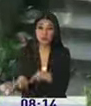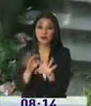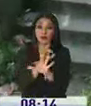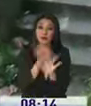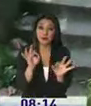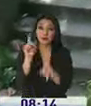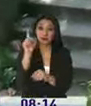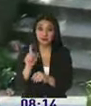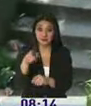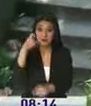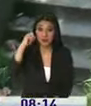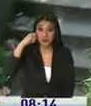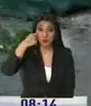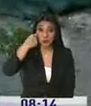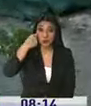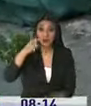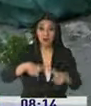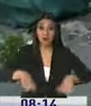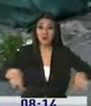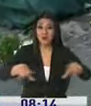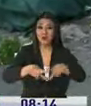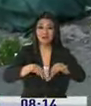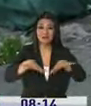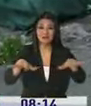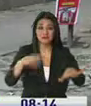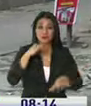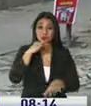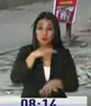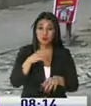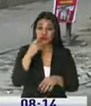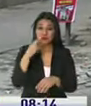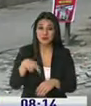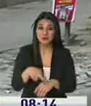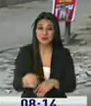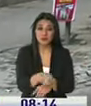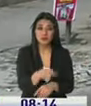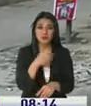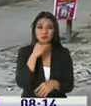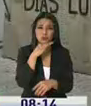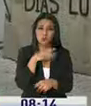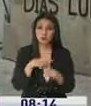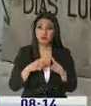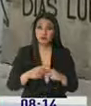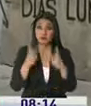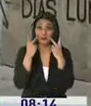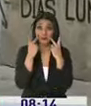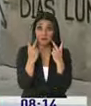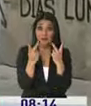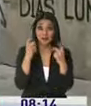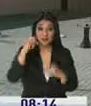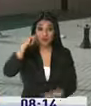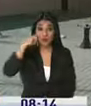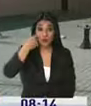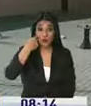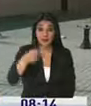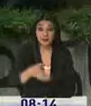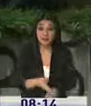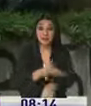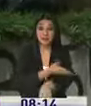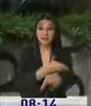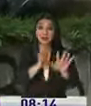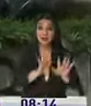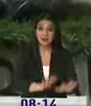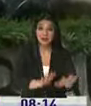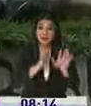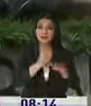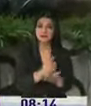Había un sector lleno de basura. Esto atraía ratones, insalubridad, lo estamos viendo en pantalla. Así estaba este sector. Esto